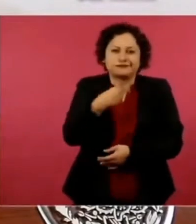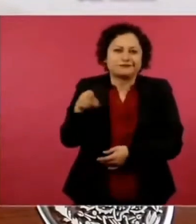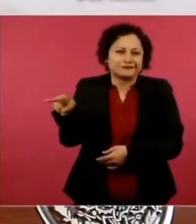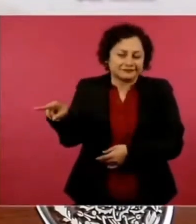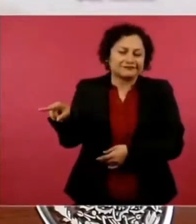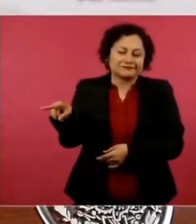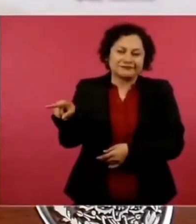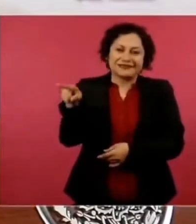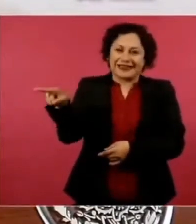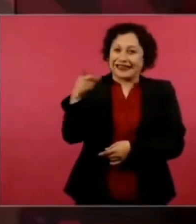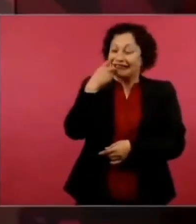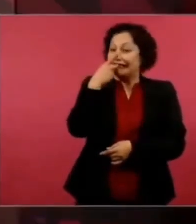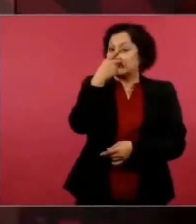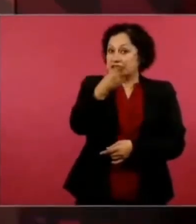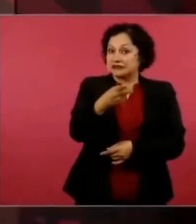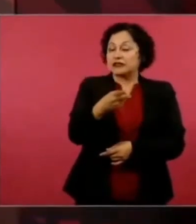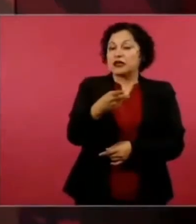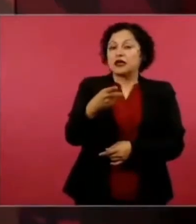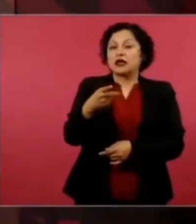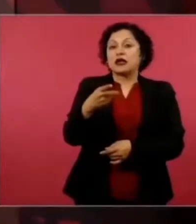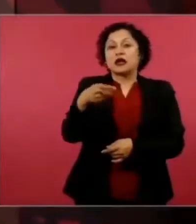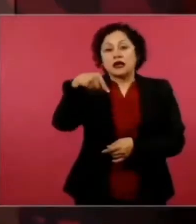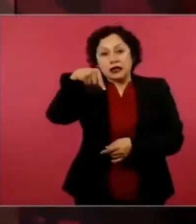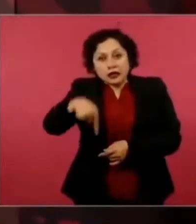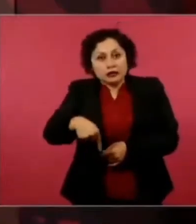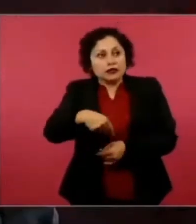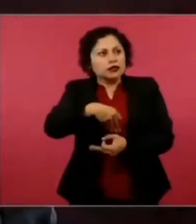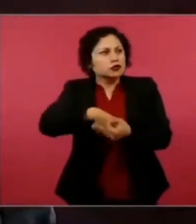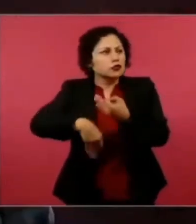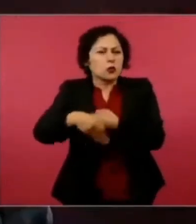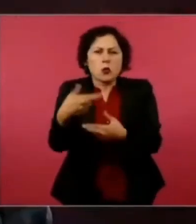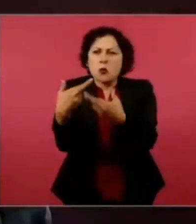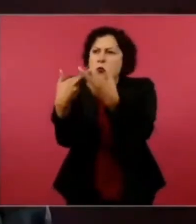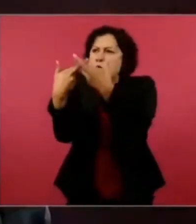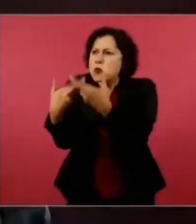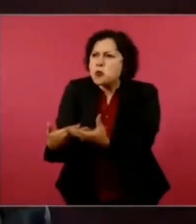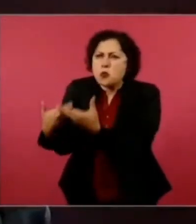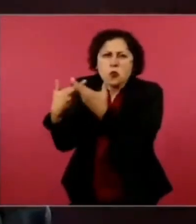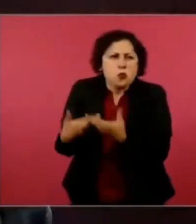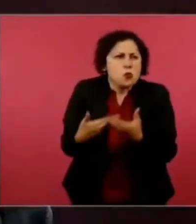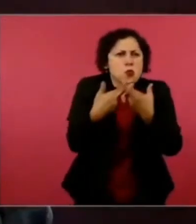Hay de todo, pero se lo clavan todo.